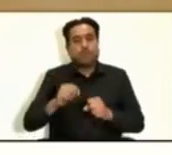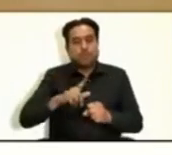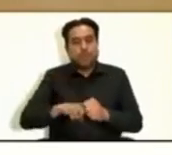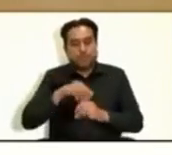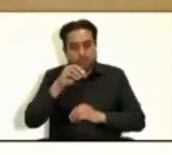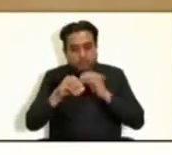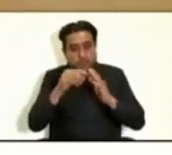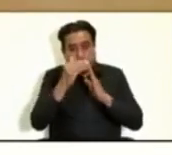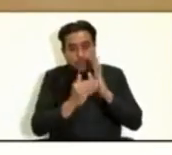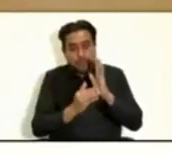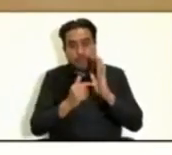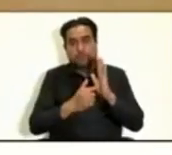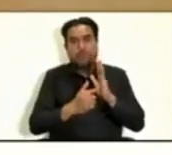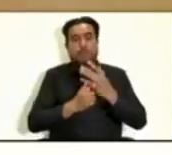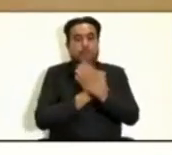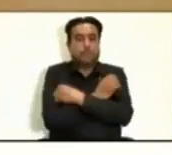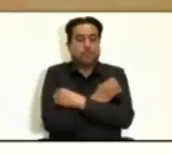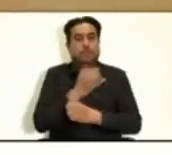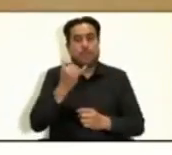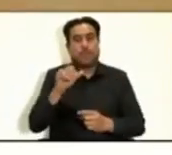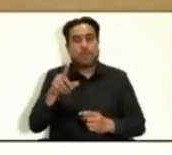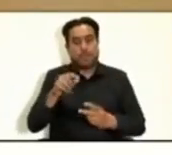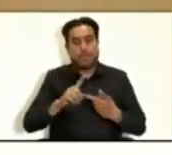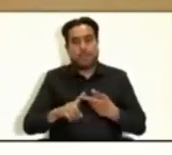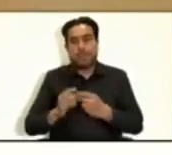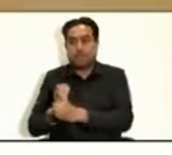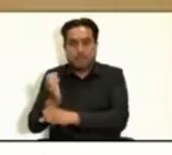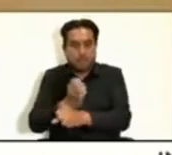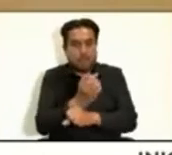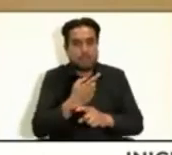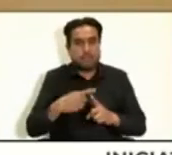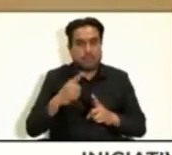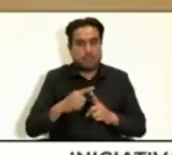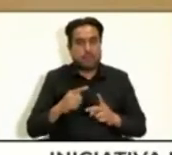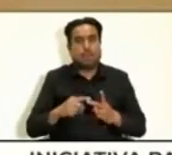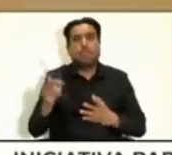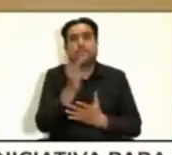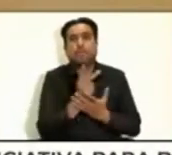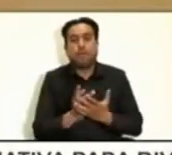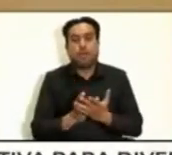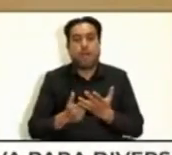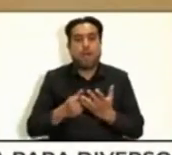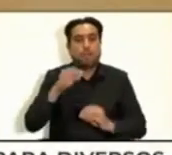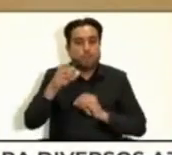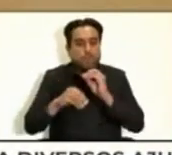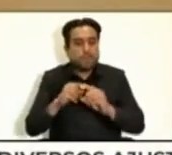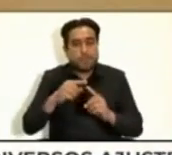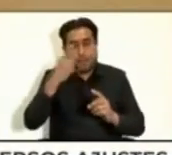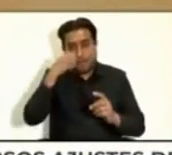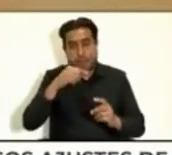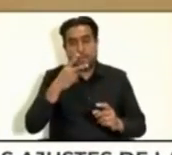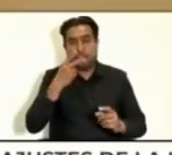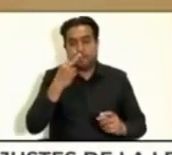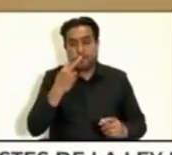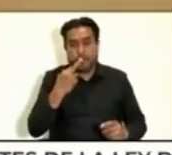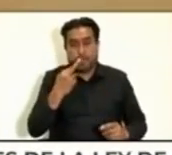campo educativo también a nivel subnacional con lo cual se modificaron programas que establecían criterios medio